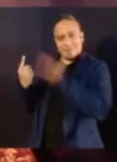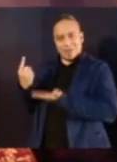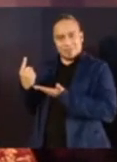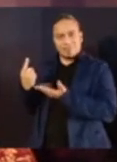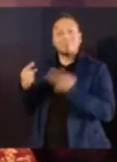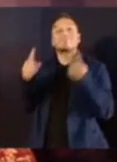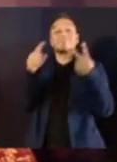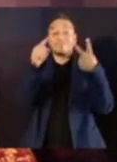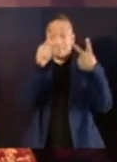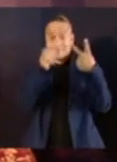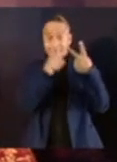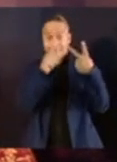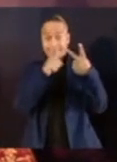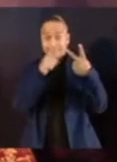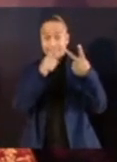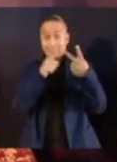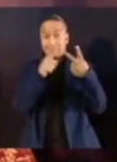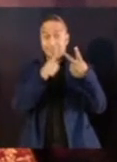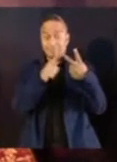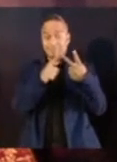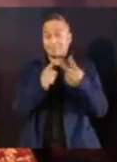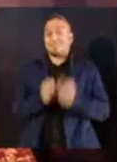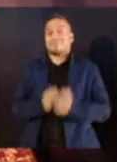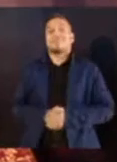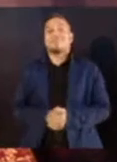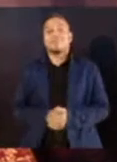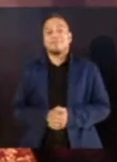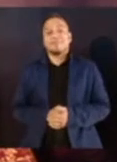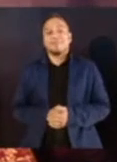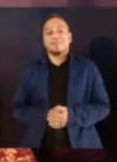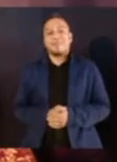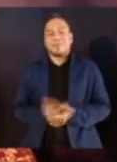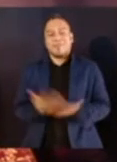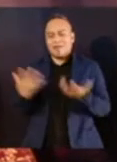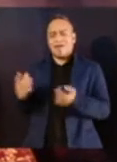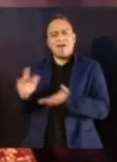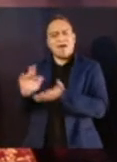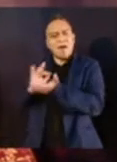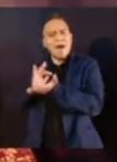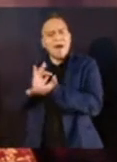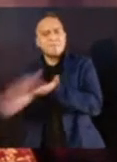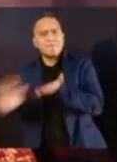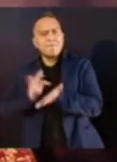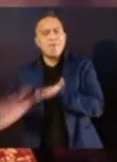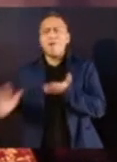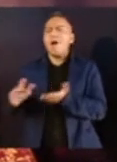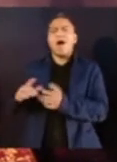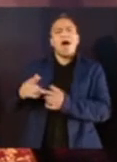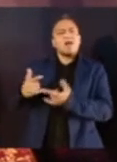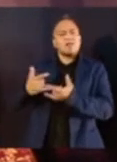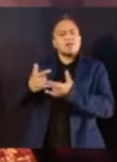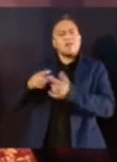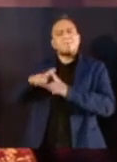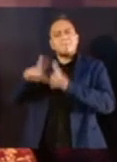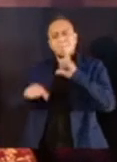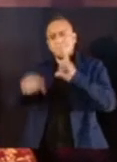debe involucrarse en la historia de su país y para mejorar a la sociedad. Son dos